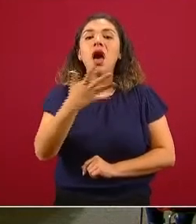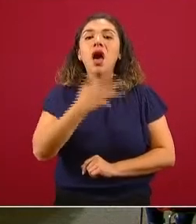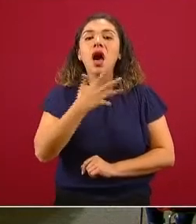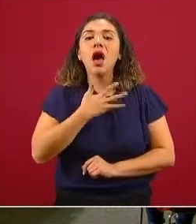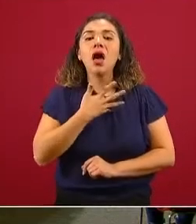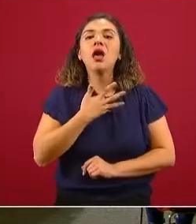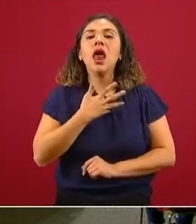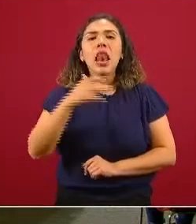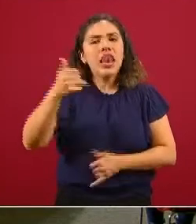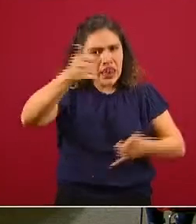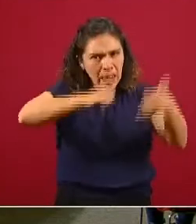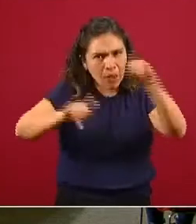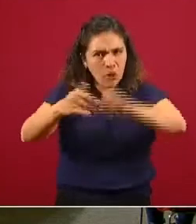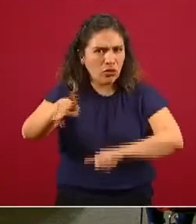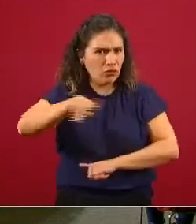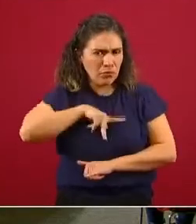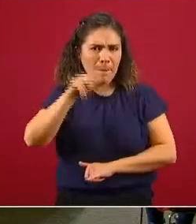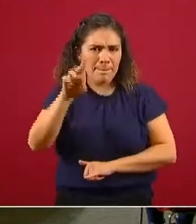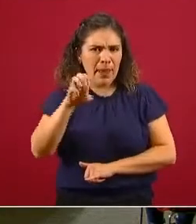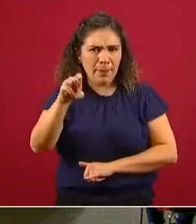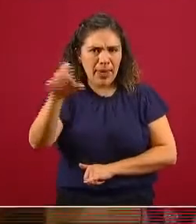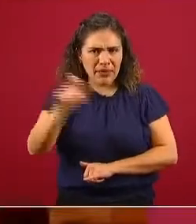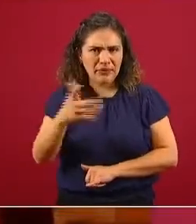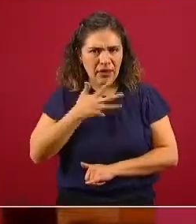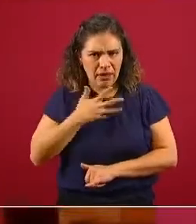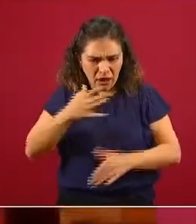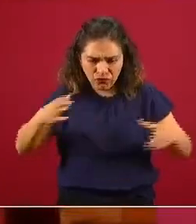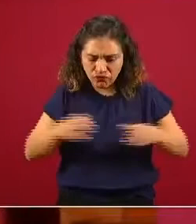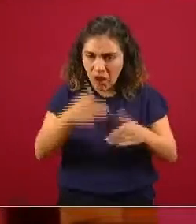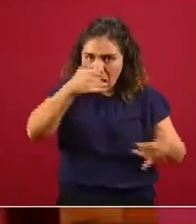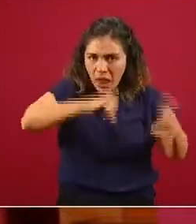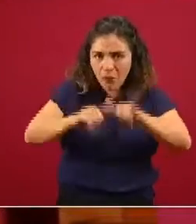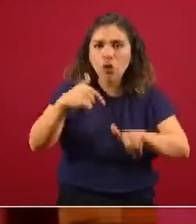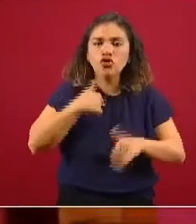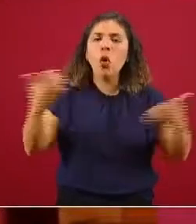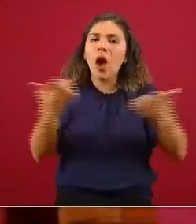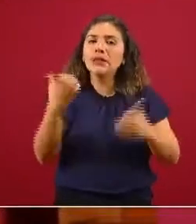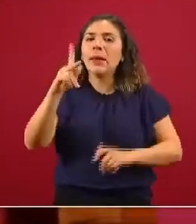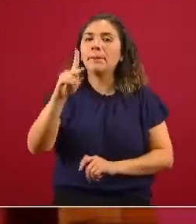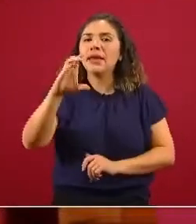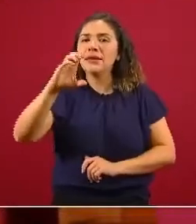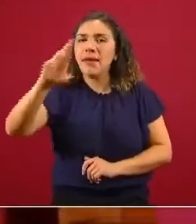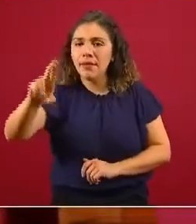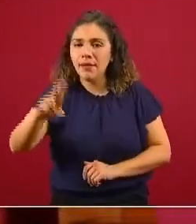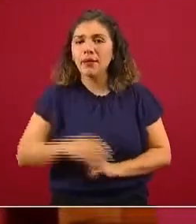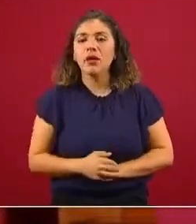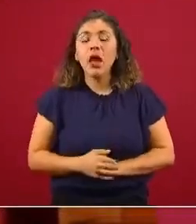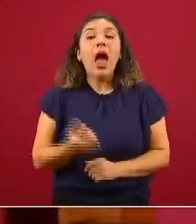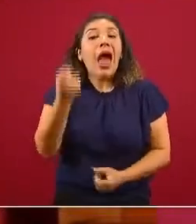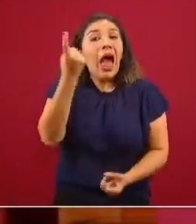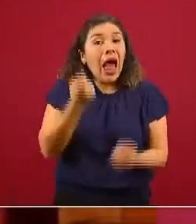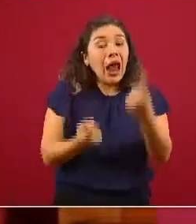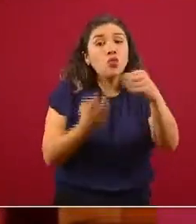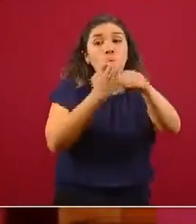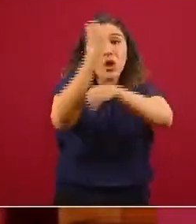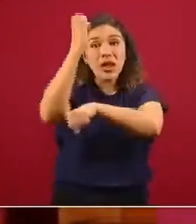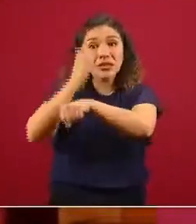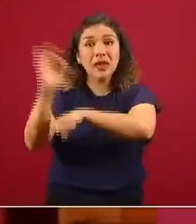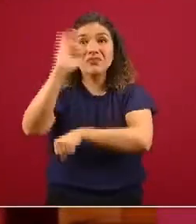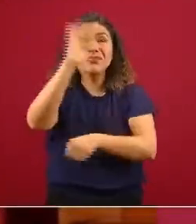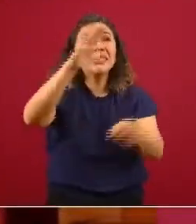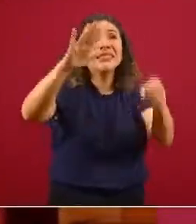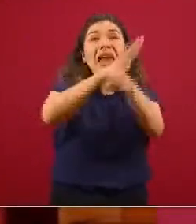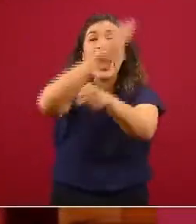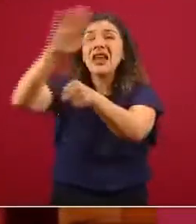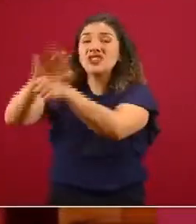tenemos nuestro laboratorio de Petróleos Mexicanos, donde hacemos PCR. Algunos estados, cuando está muy